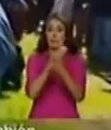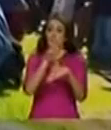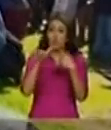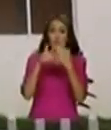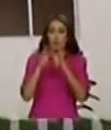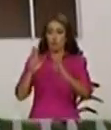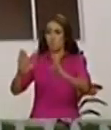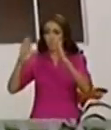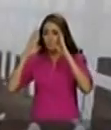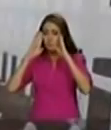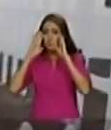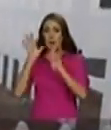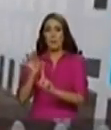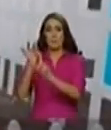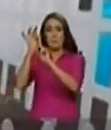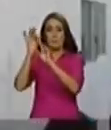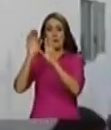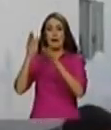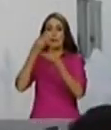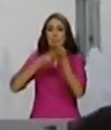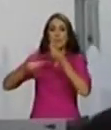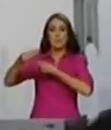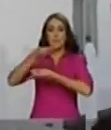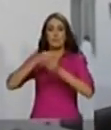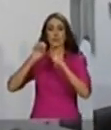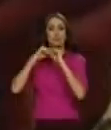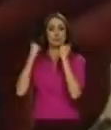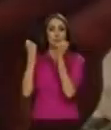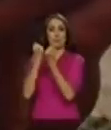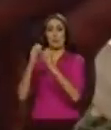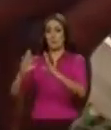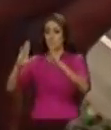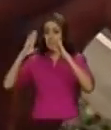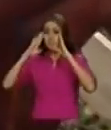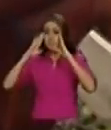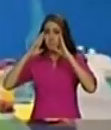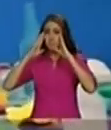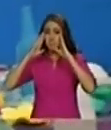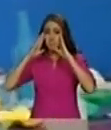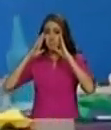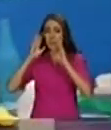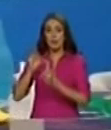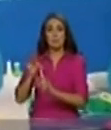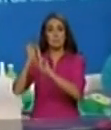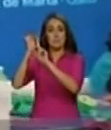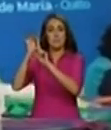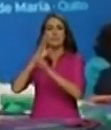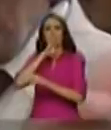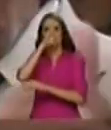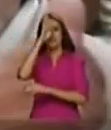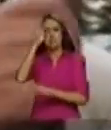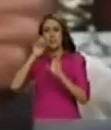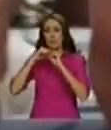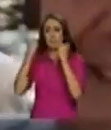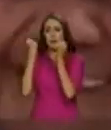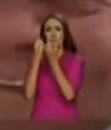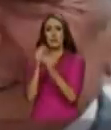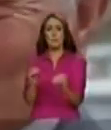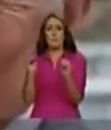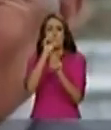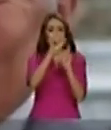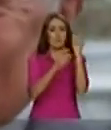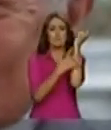destinen prioritariamente a la inversión social. Nuestra opción preferente siempre serán los más